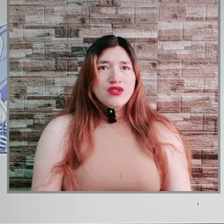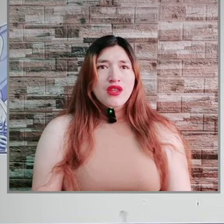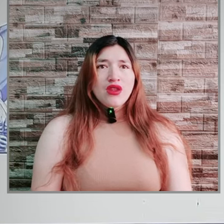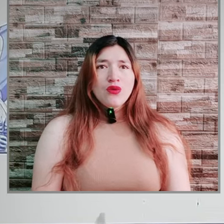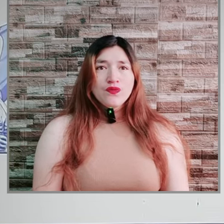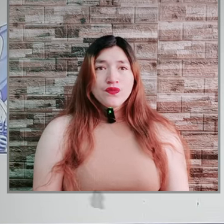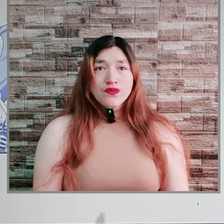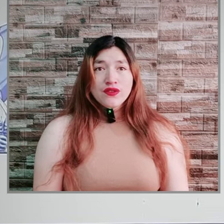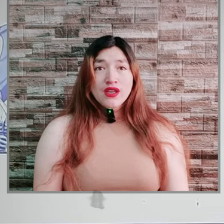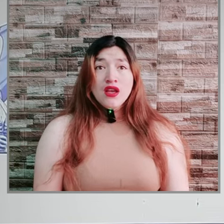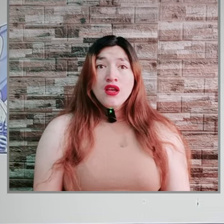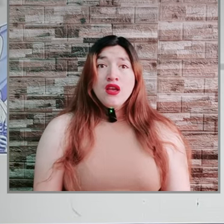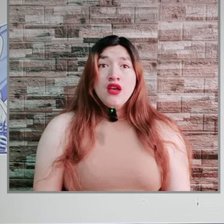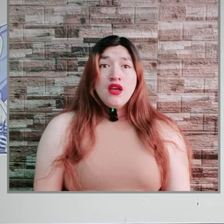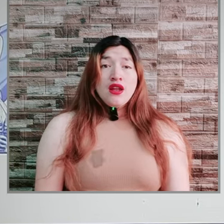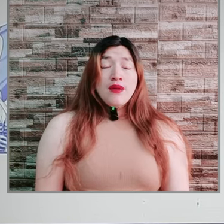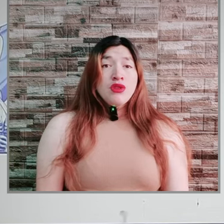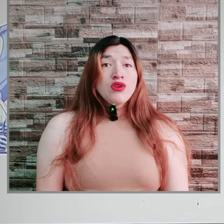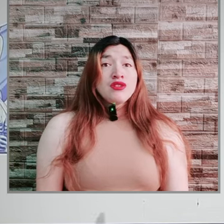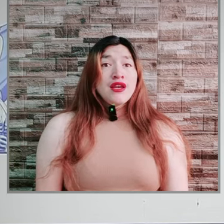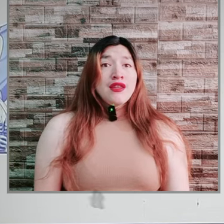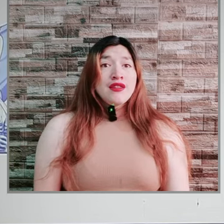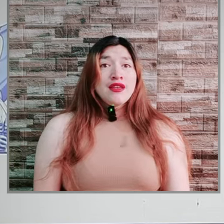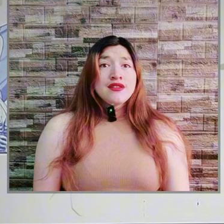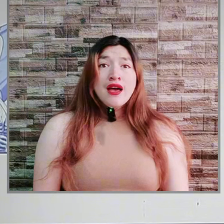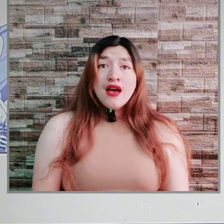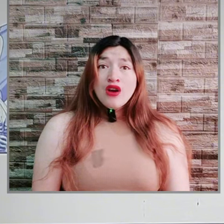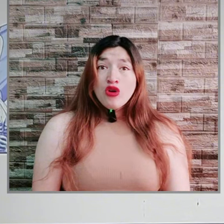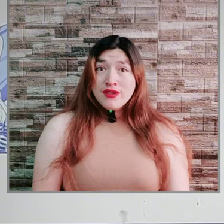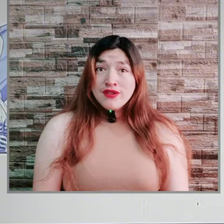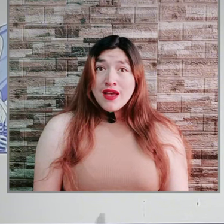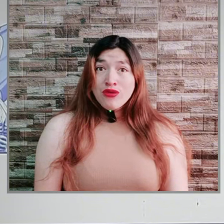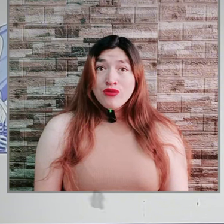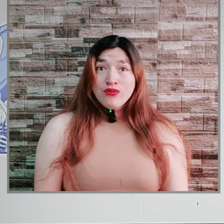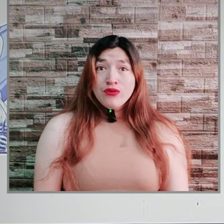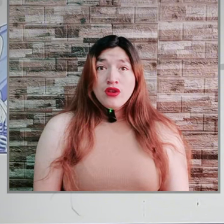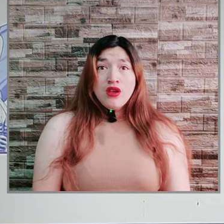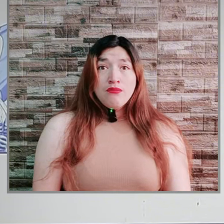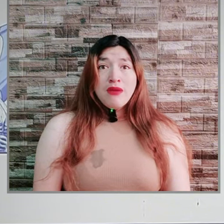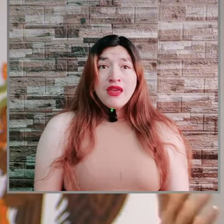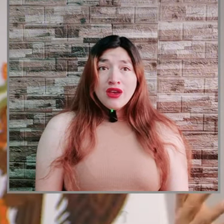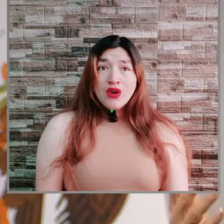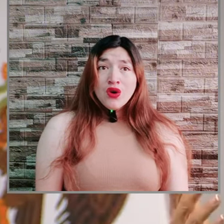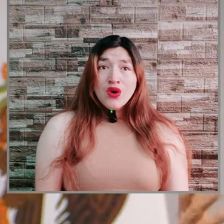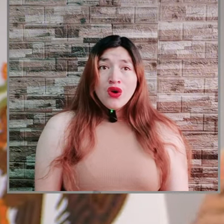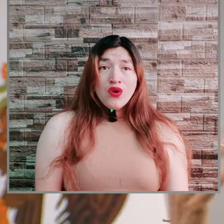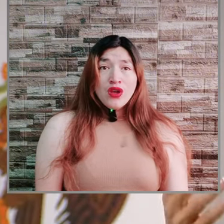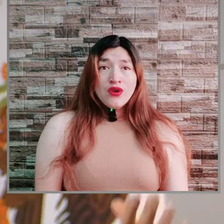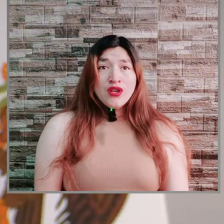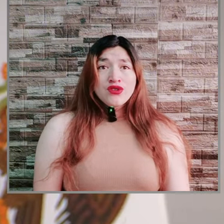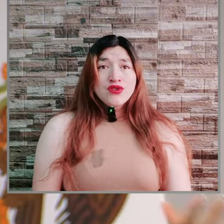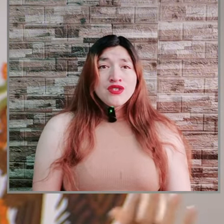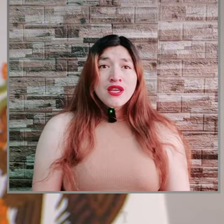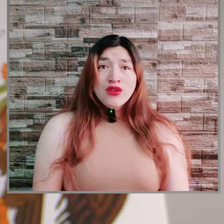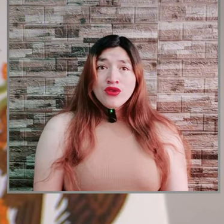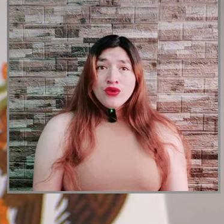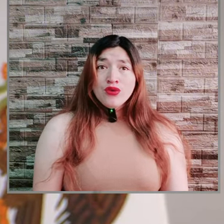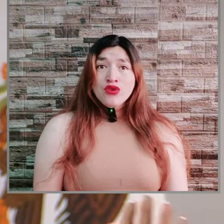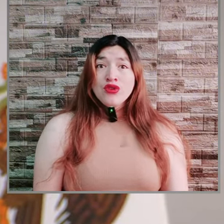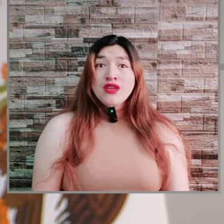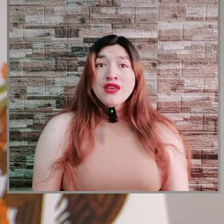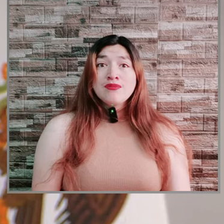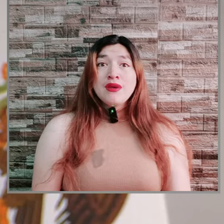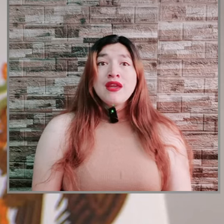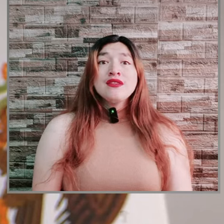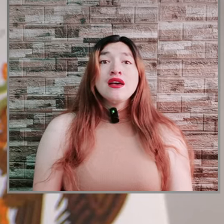nuestro destino. El camino hacia la grandeza ha comenzado. México, con el corazón lleno de